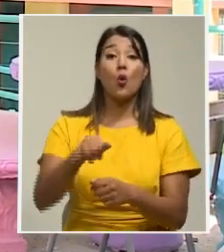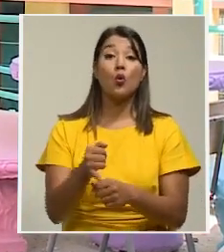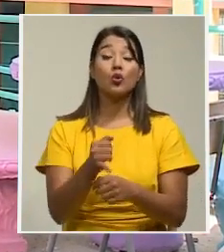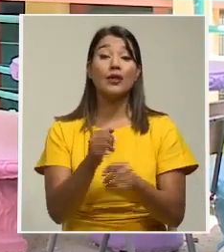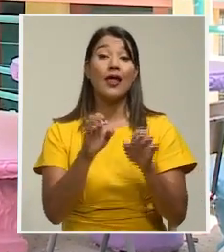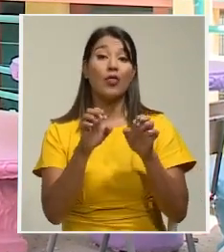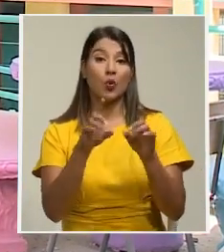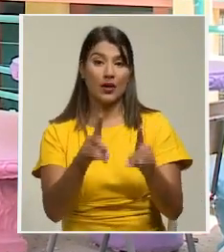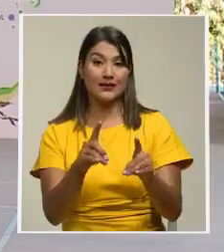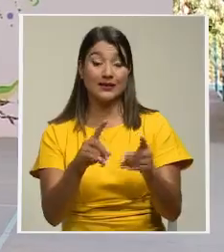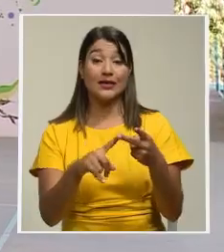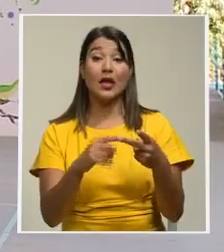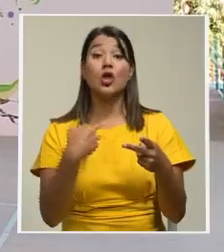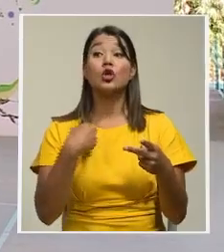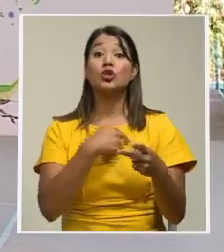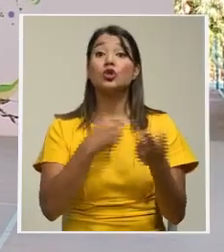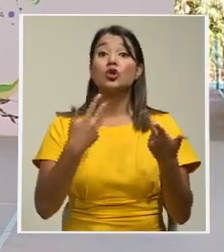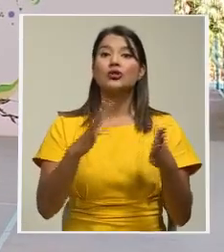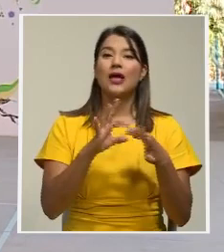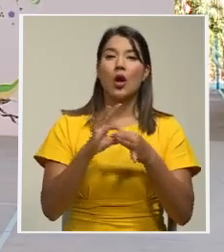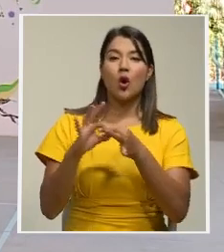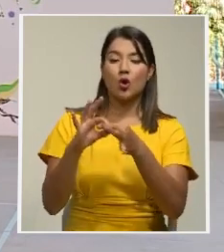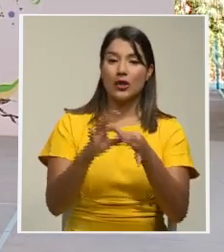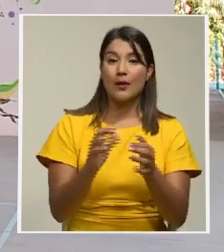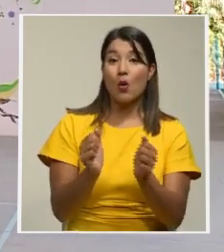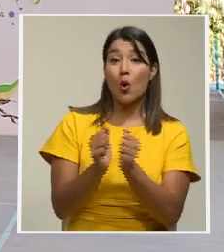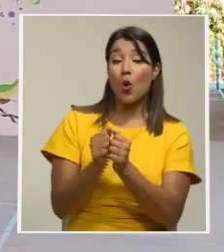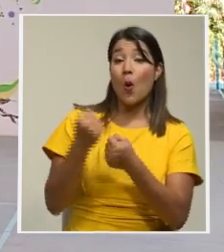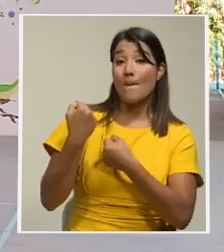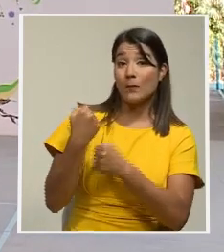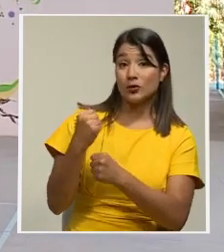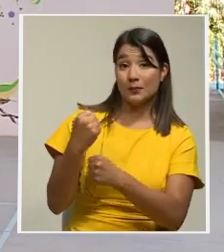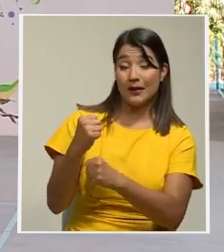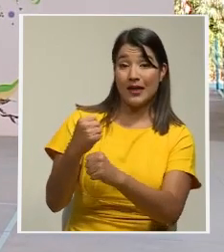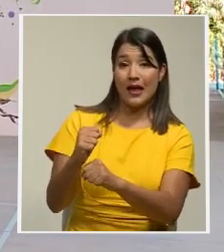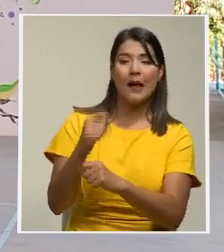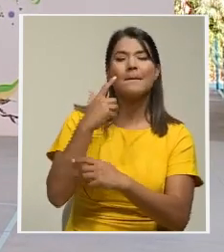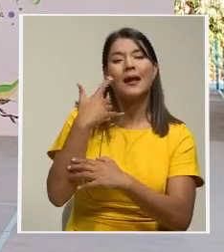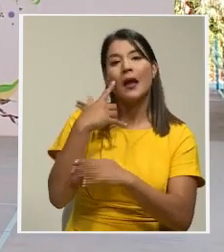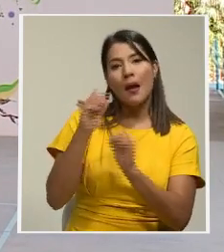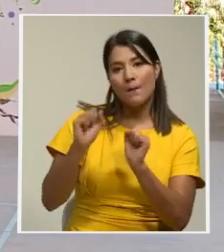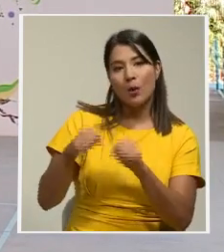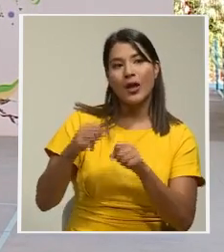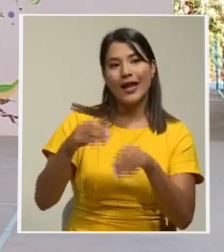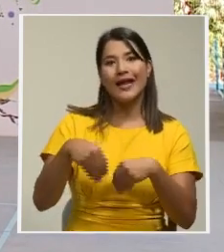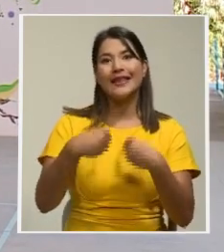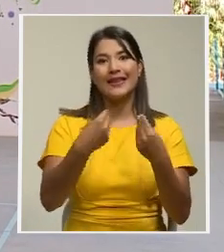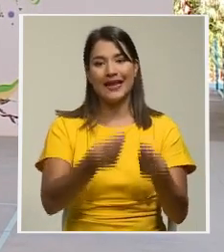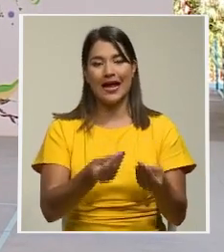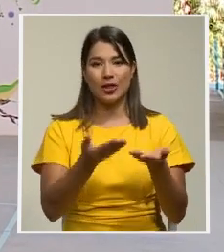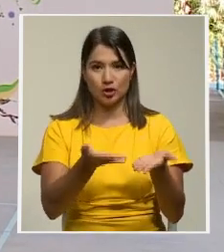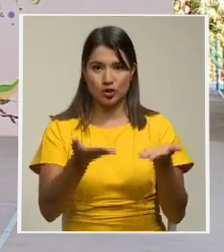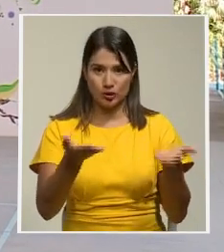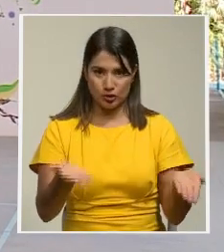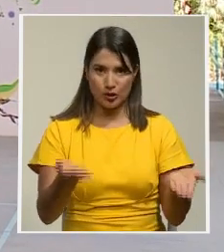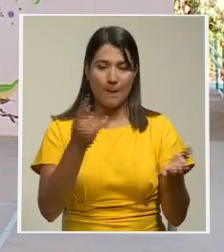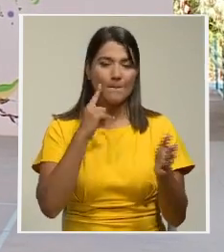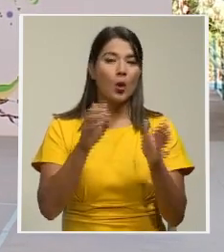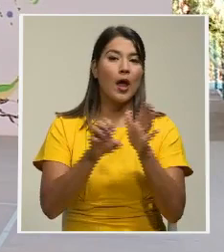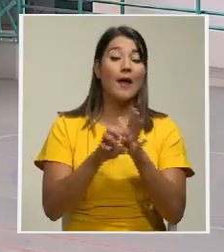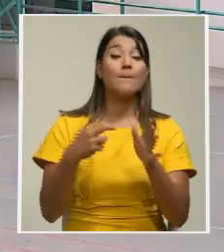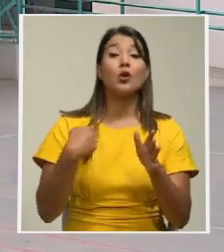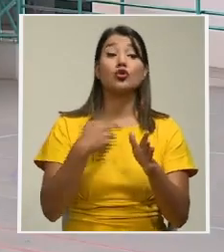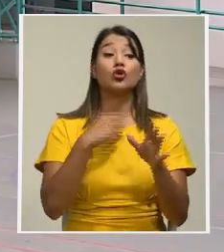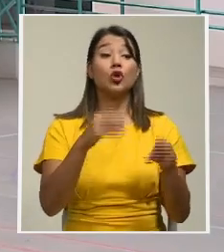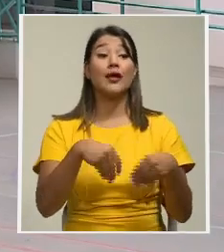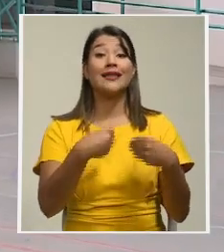inclusive coordinado con los gobiernos locales, las municipalidades, para lo que es la entrega de suministros. Por ejemplo, se hizo una entrega